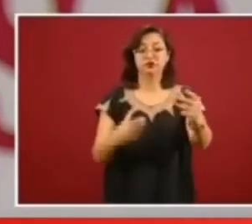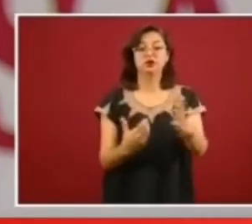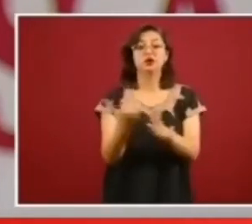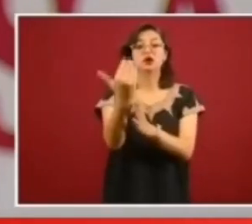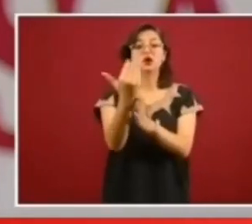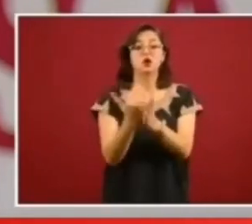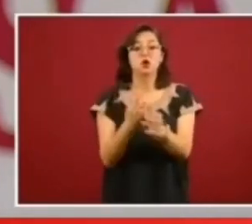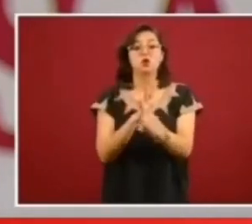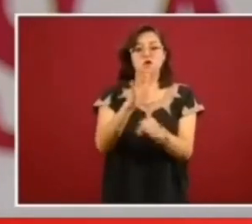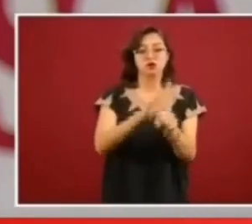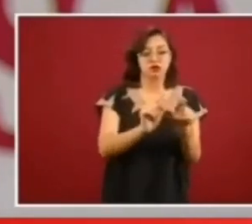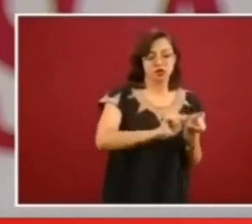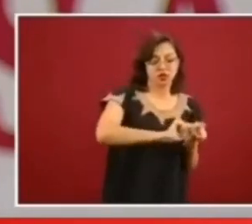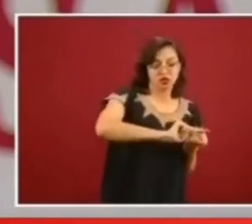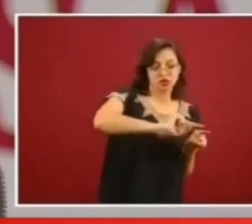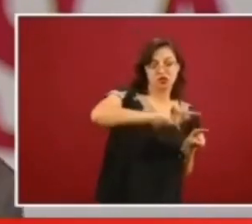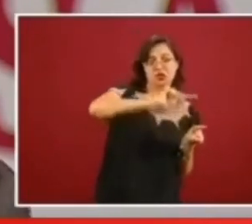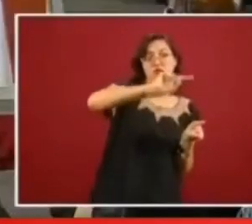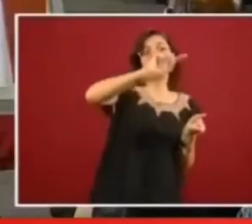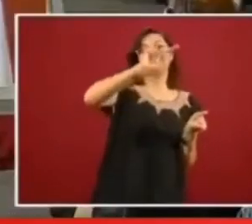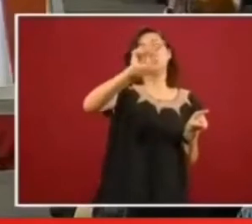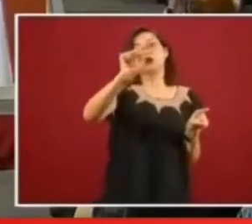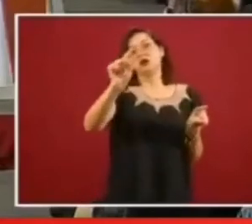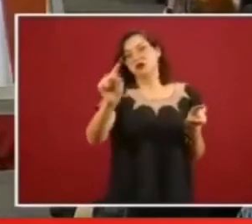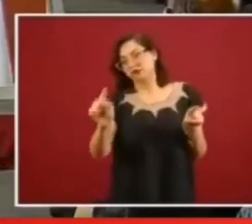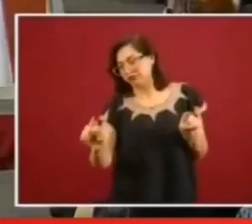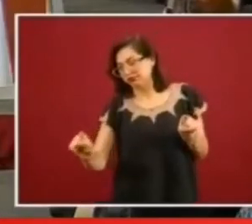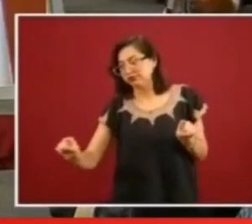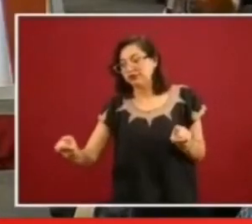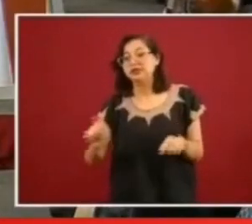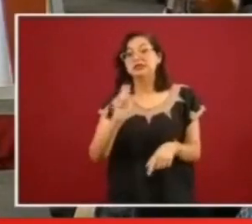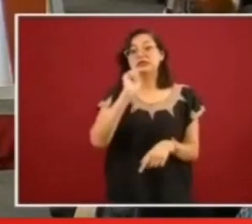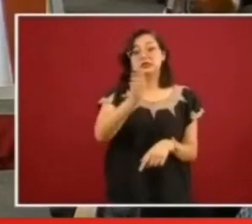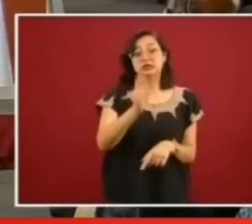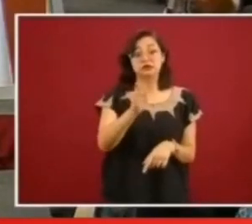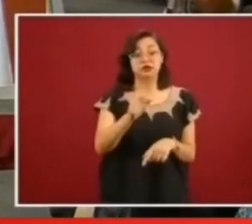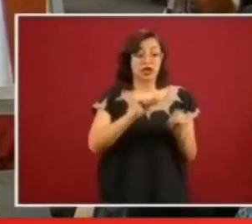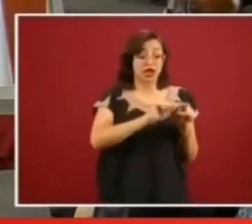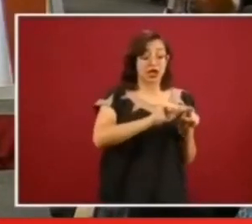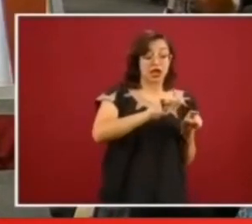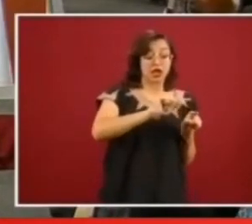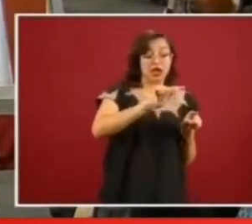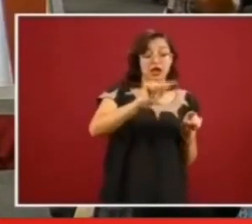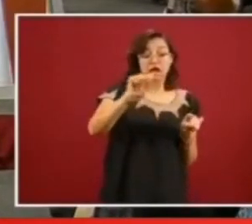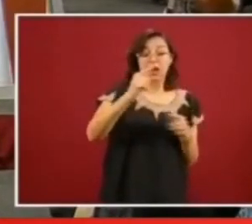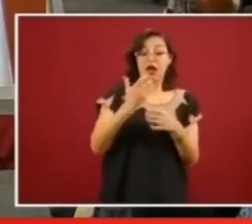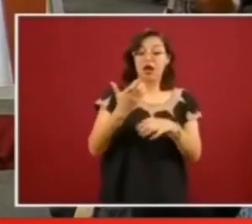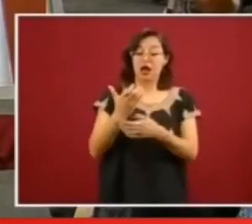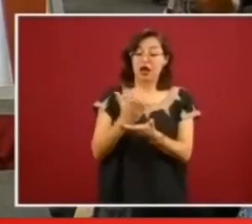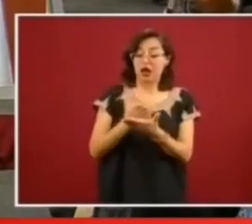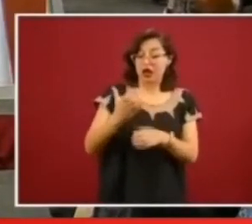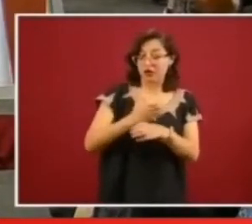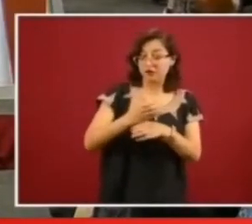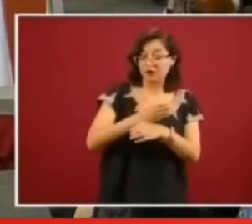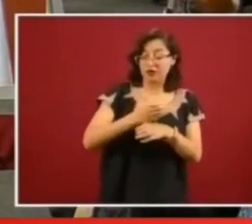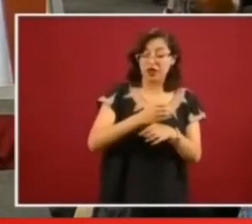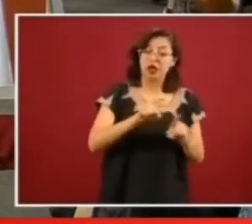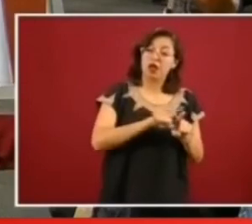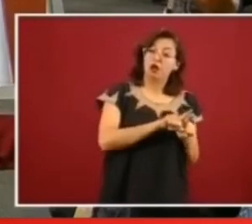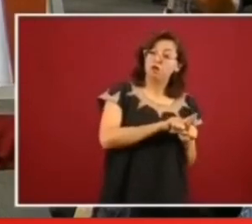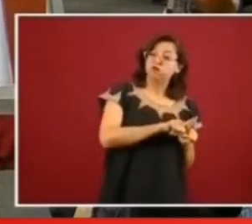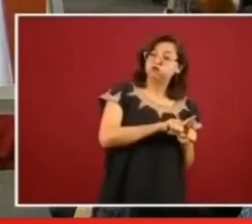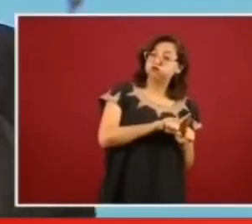famoso aplanamiento de la curva. Esto quiere decir que esta línea de color café, en lugar de ser muy pronunciada